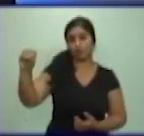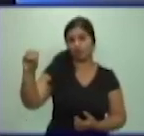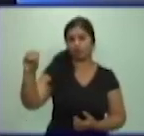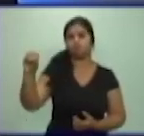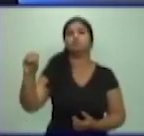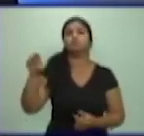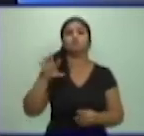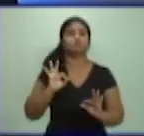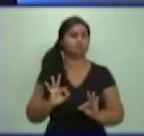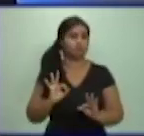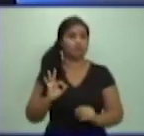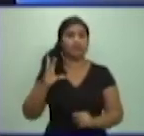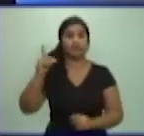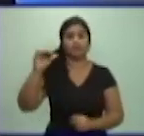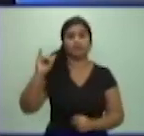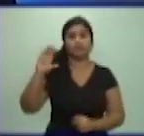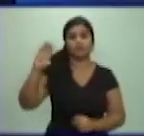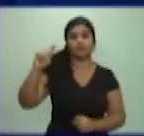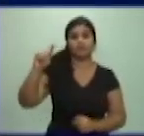que